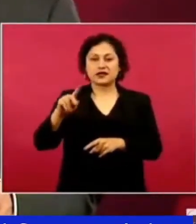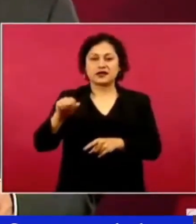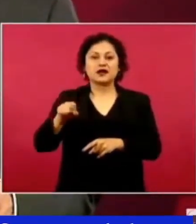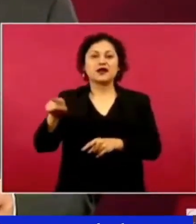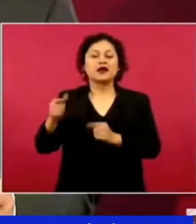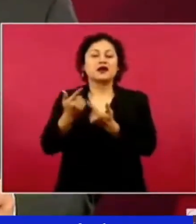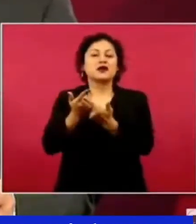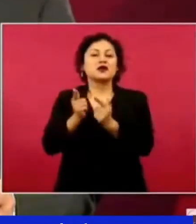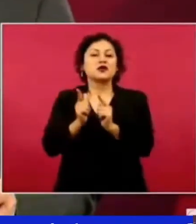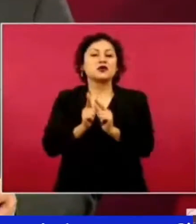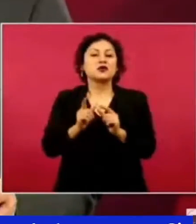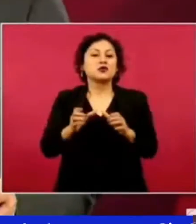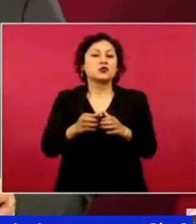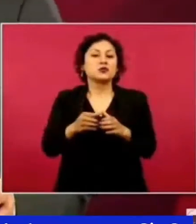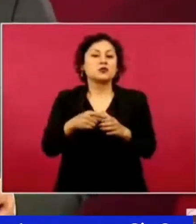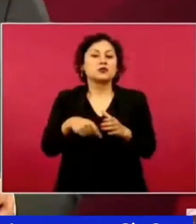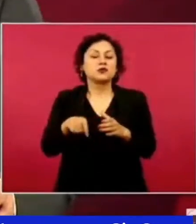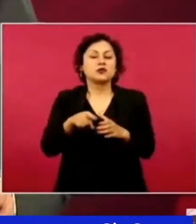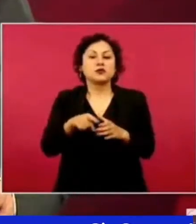de